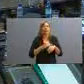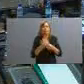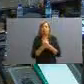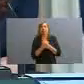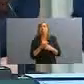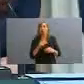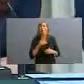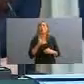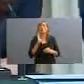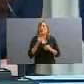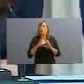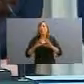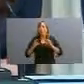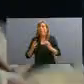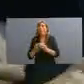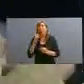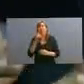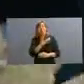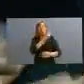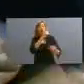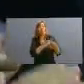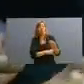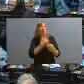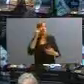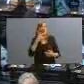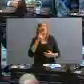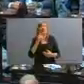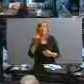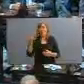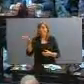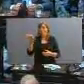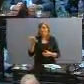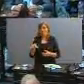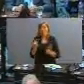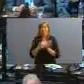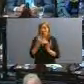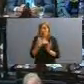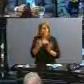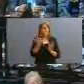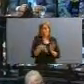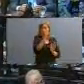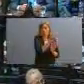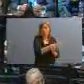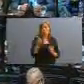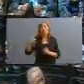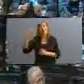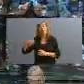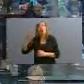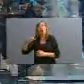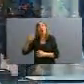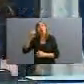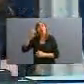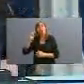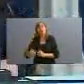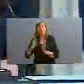sabiéndose parte de que es uno de los poderes del Estado y que debe aplicar la